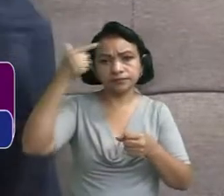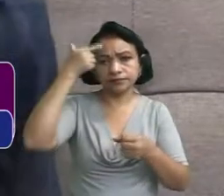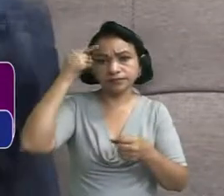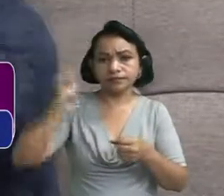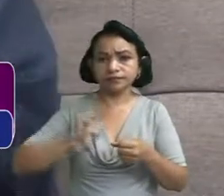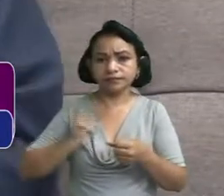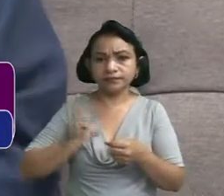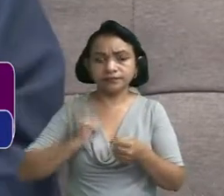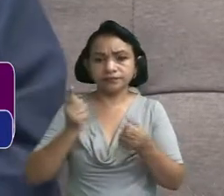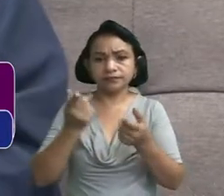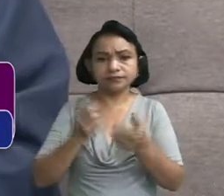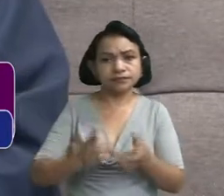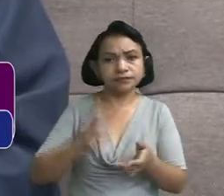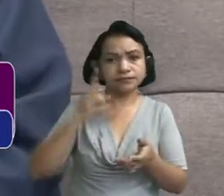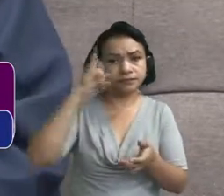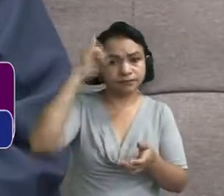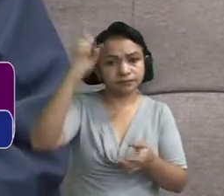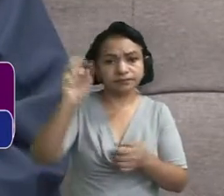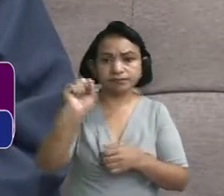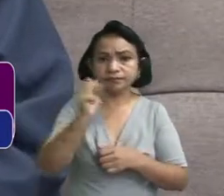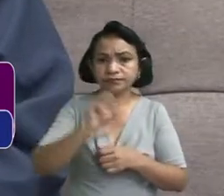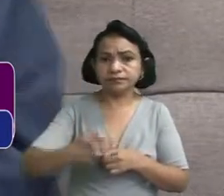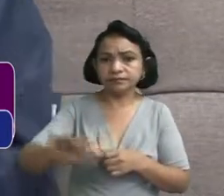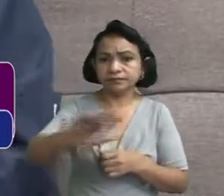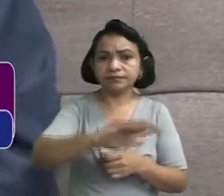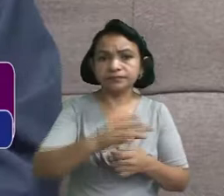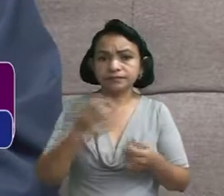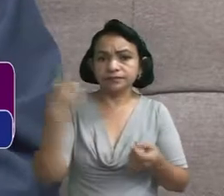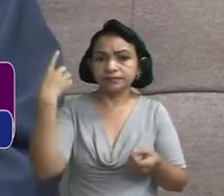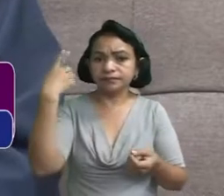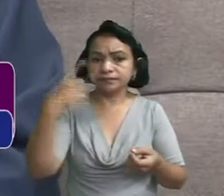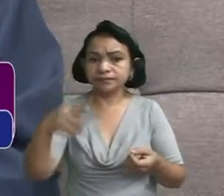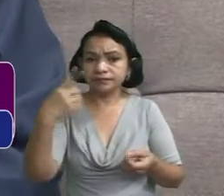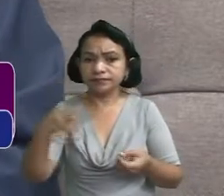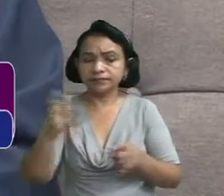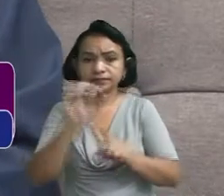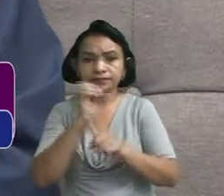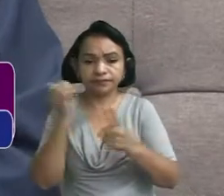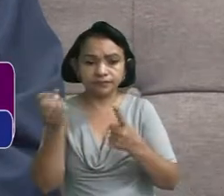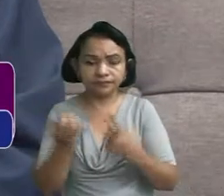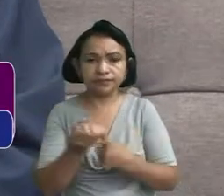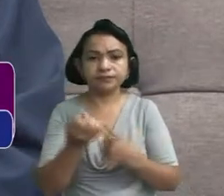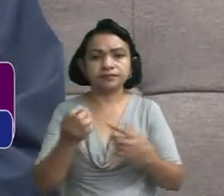conseguían recursos en función del desarrollo social. Efectivamente, el derecho a la organización sindical creció,